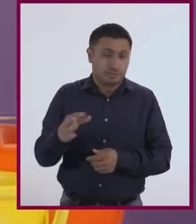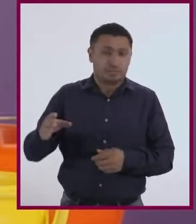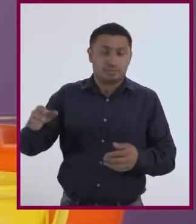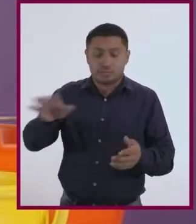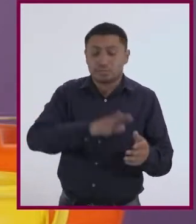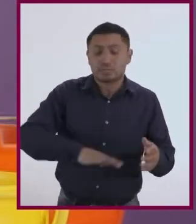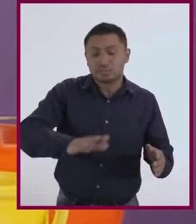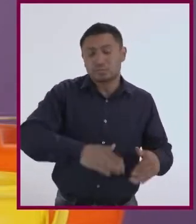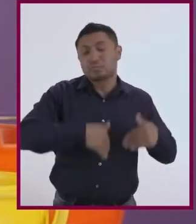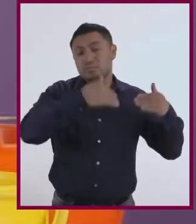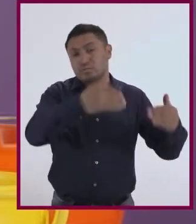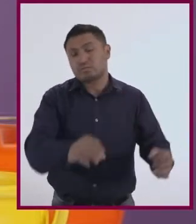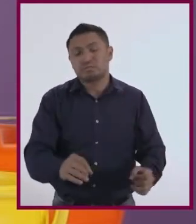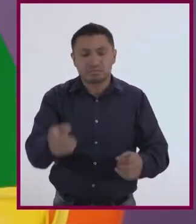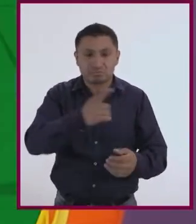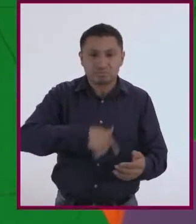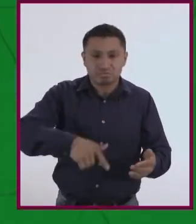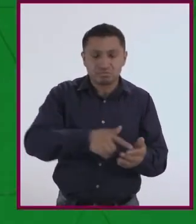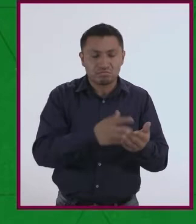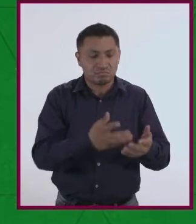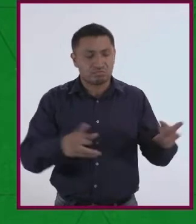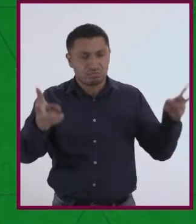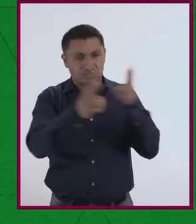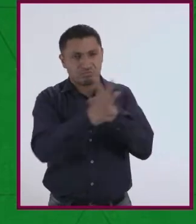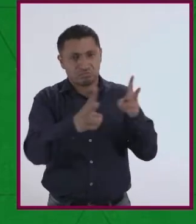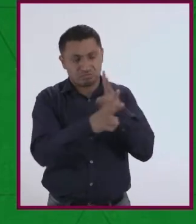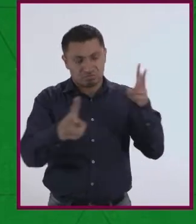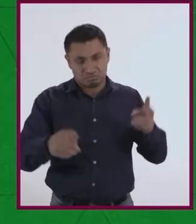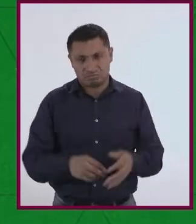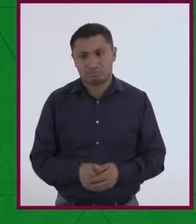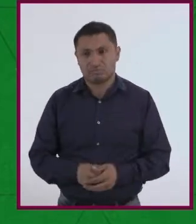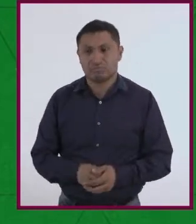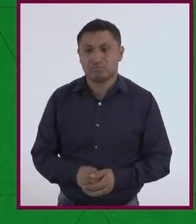compostera en el patio o en algún balcón.